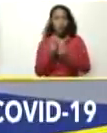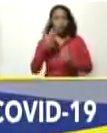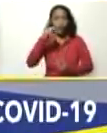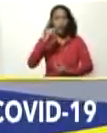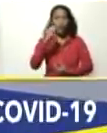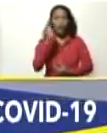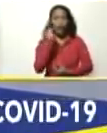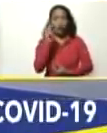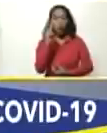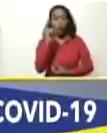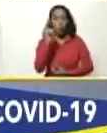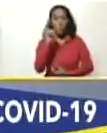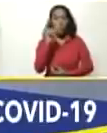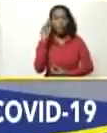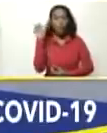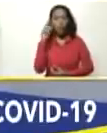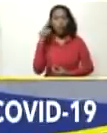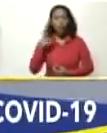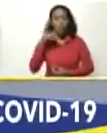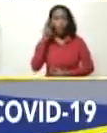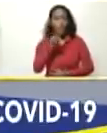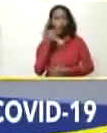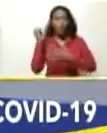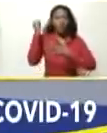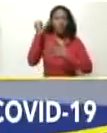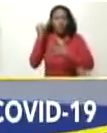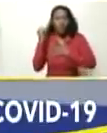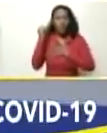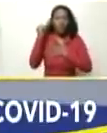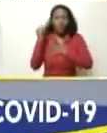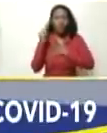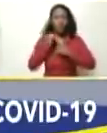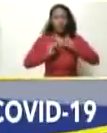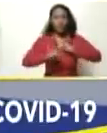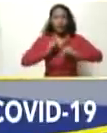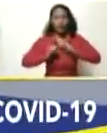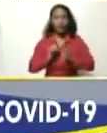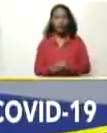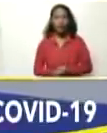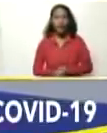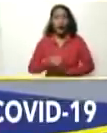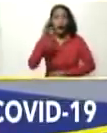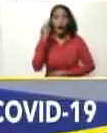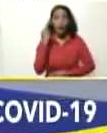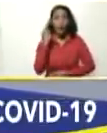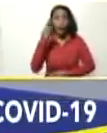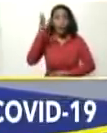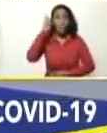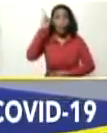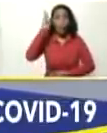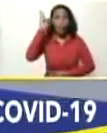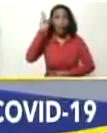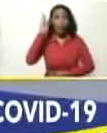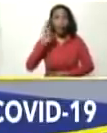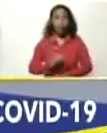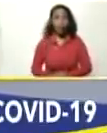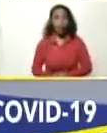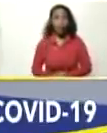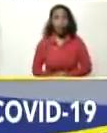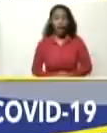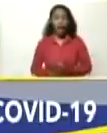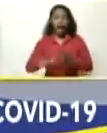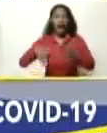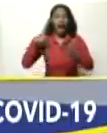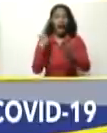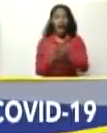Fernández. Los he visto bailando salsa, ayer en Propatria. Hasta